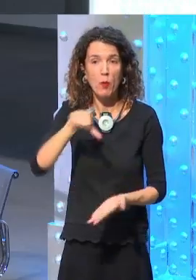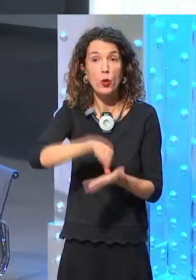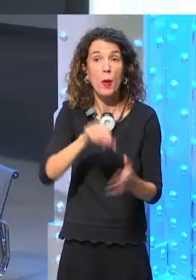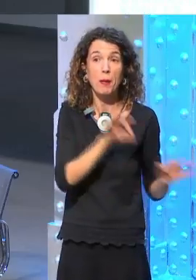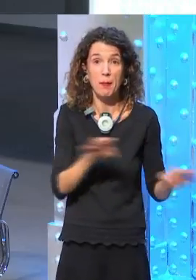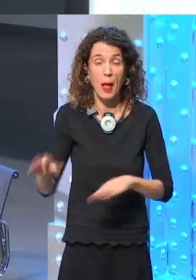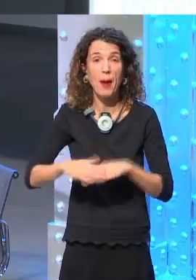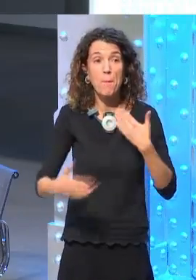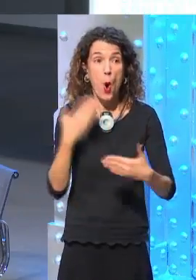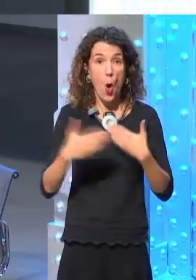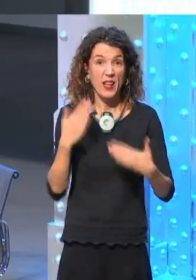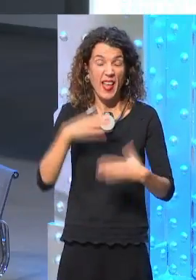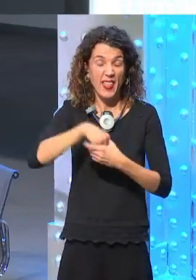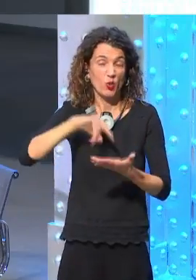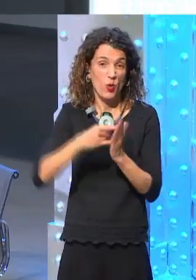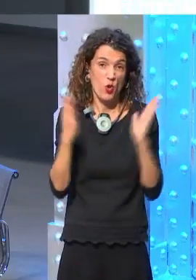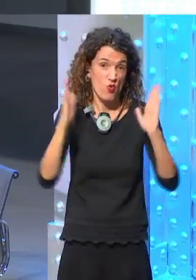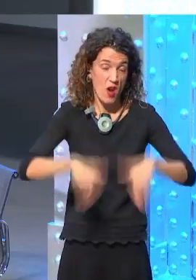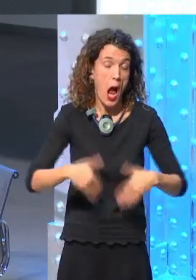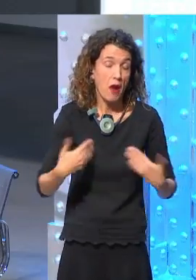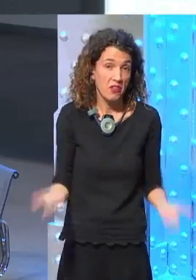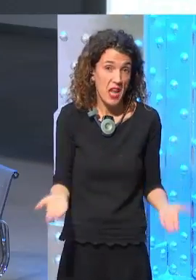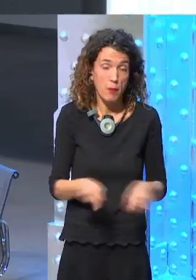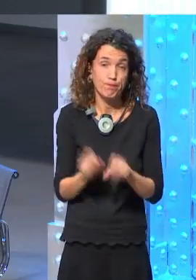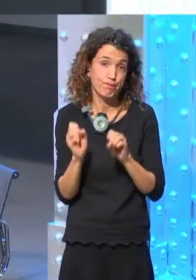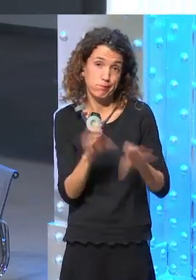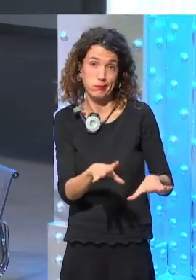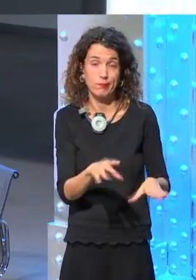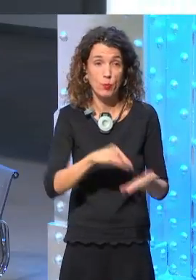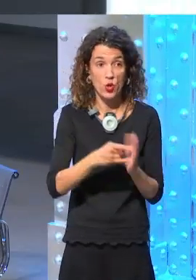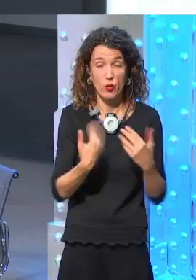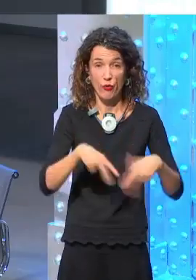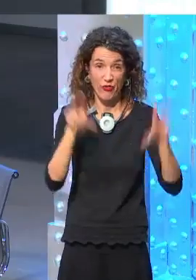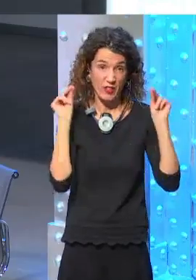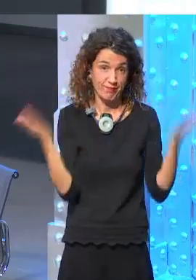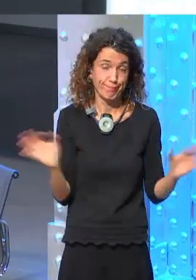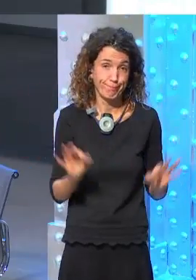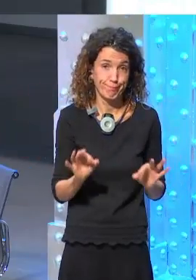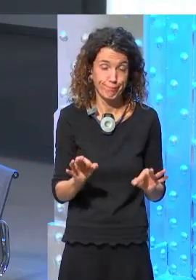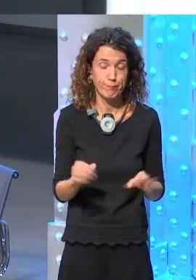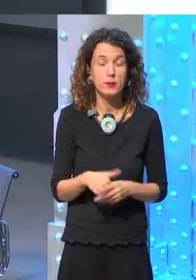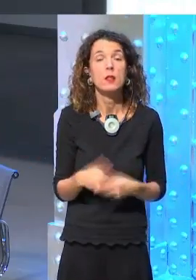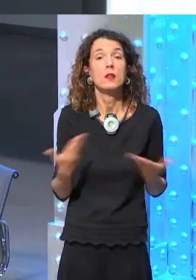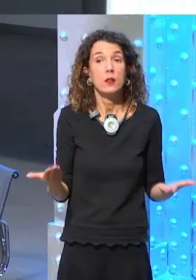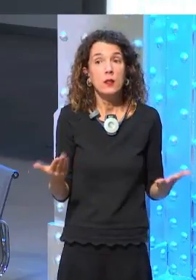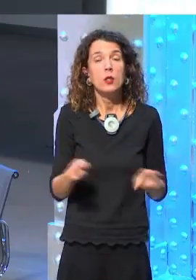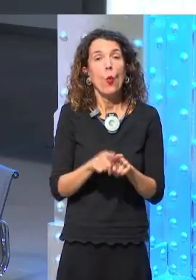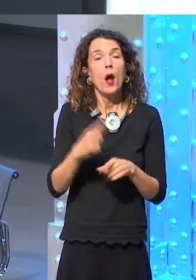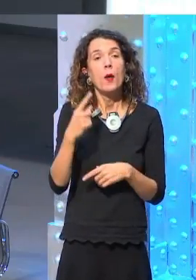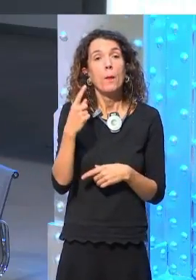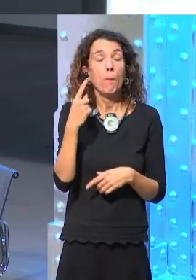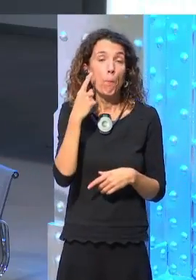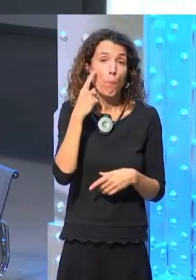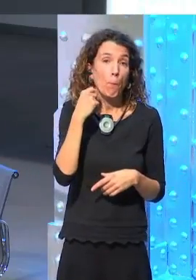estaba preparada para la modernidad de este proyecto, así que finalmente se retiró después de que un